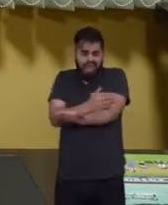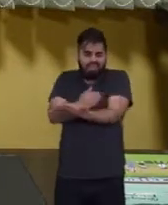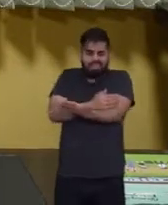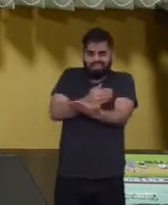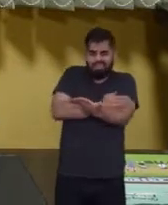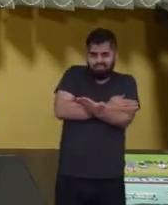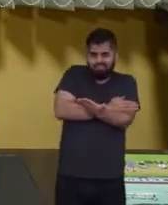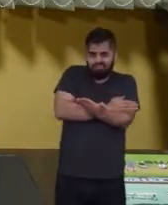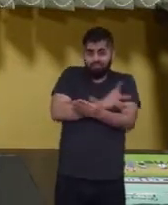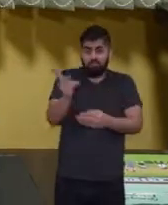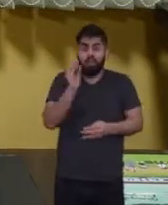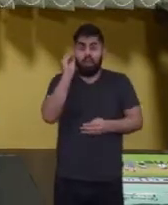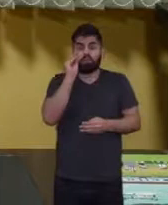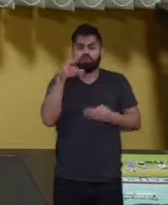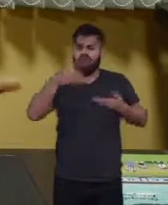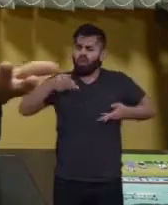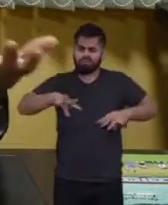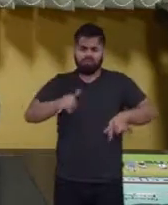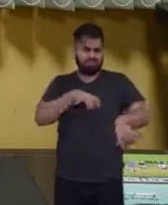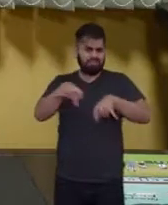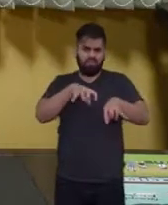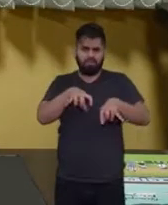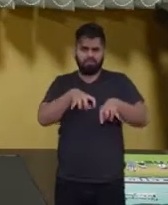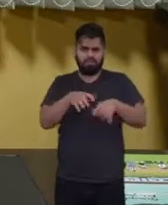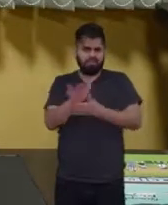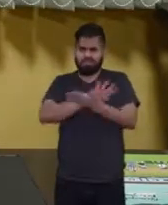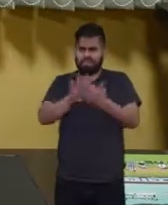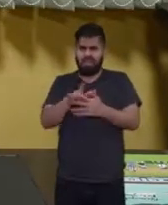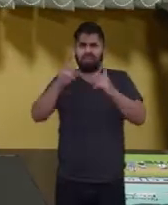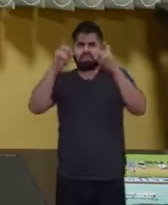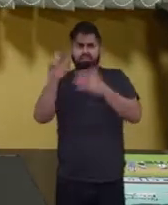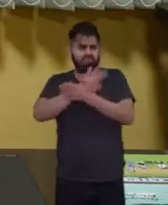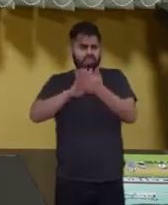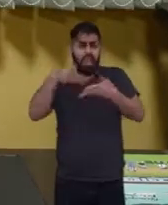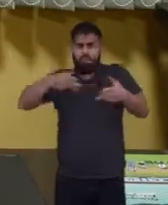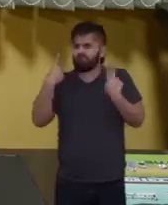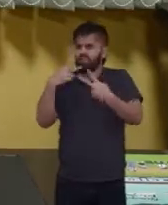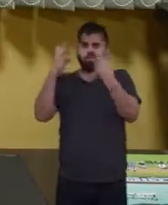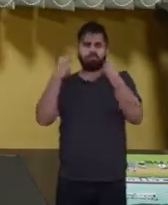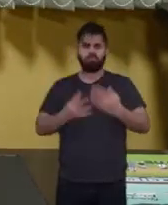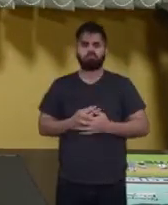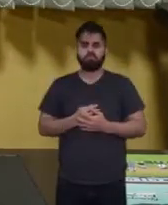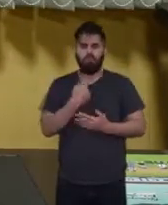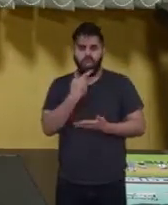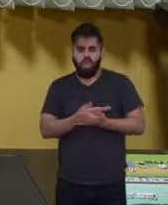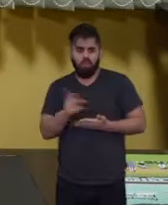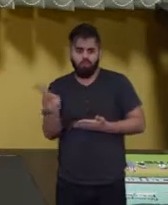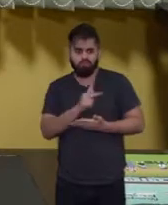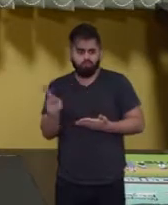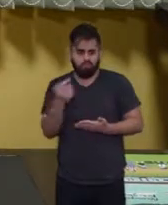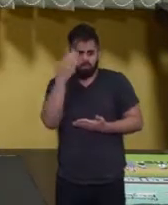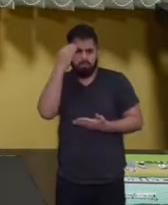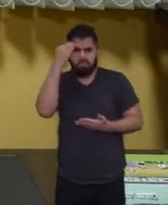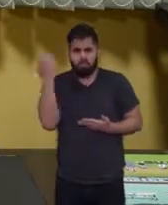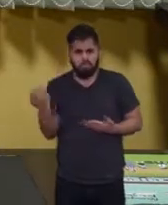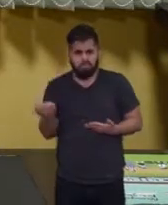sus evaluaciones. Y le dijo a sus docentes, quiero que me evalúen todo antes de fin de año. Le dijo, pero ¿por qué, Jesús, pensás hacer eso? Porque tengo